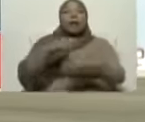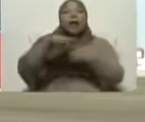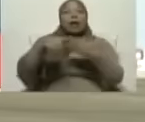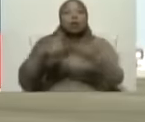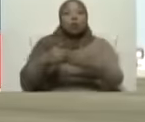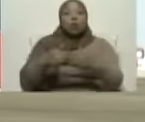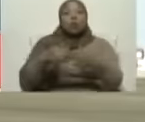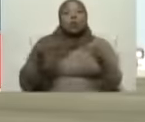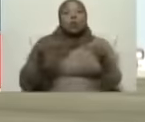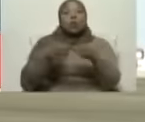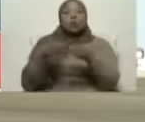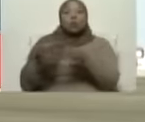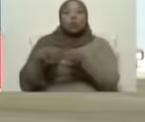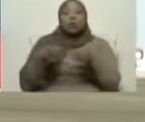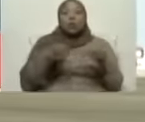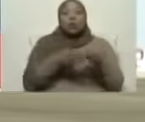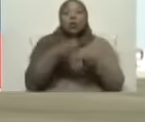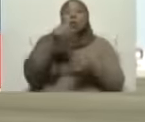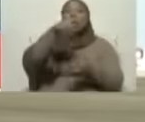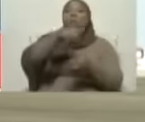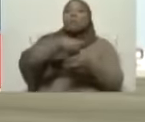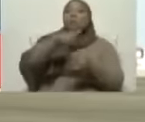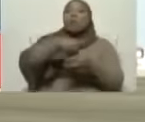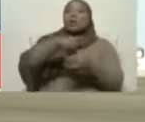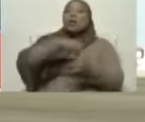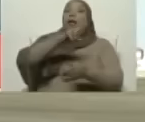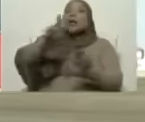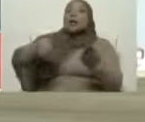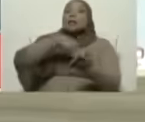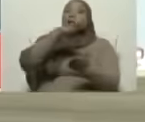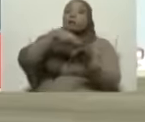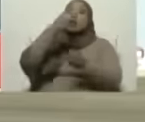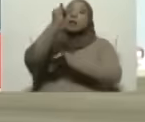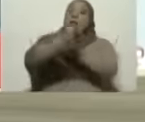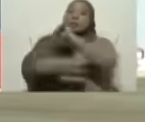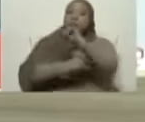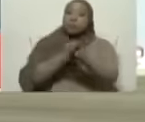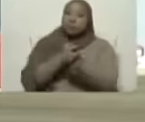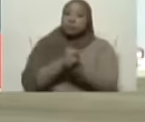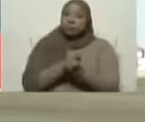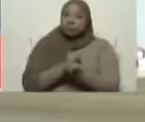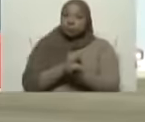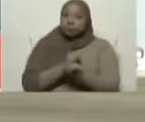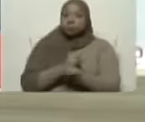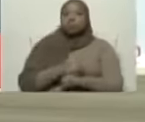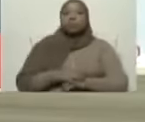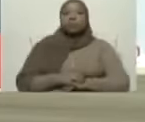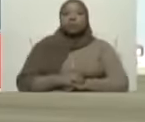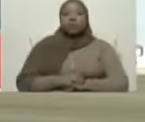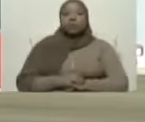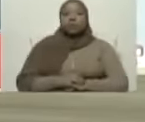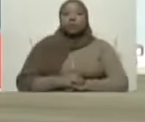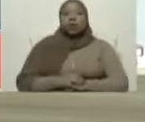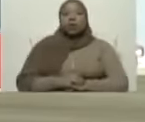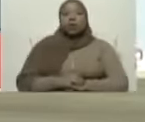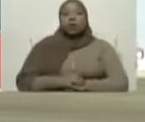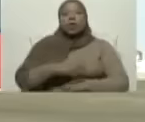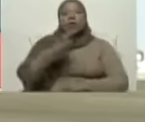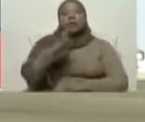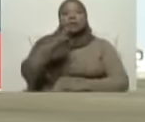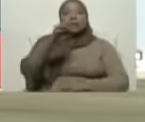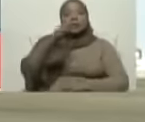de veeduría electoral nacional e internacional. El Consejo Nacional